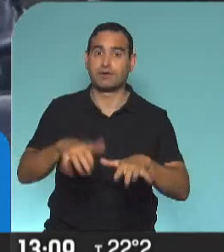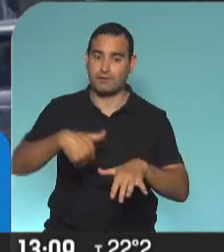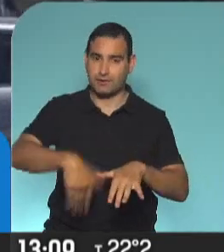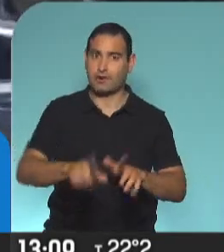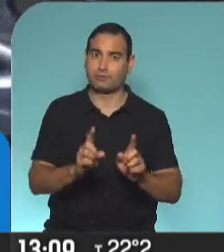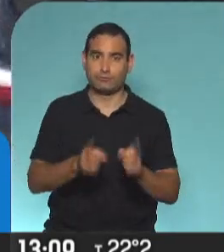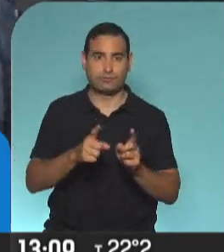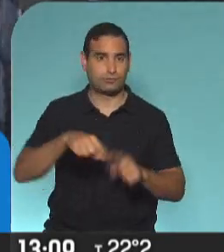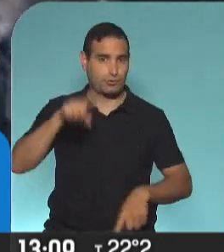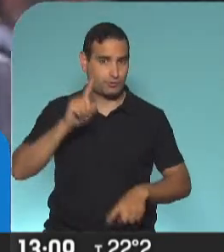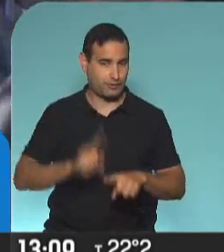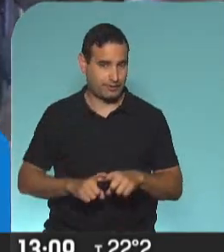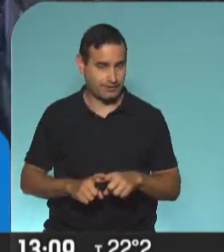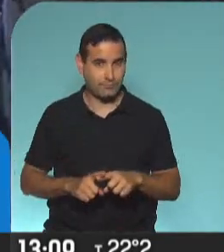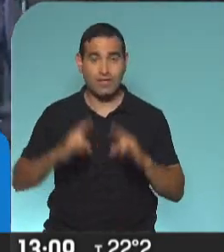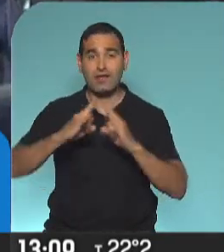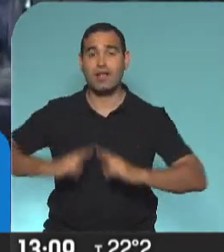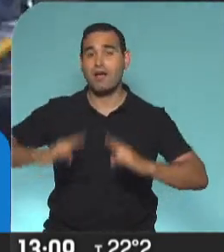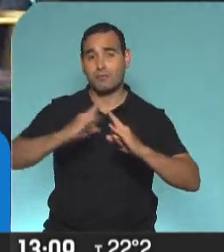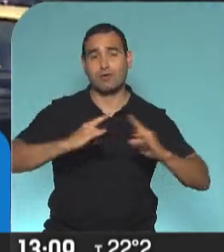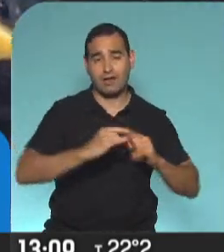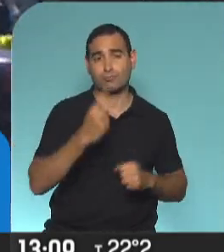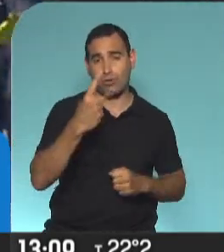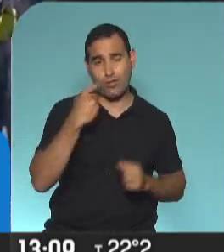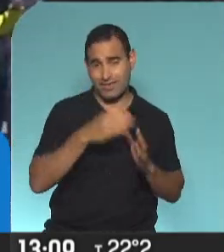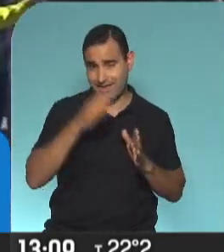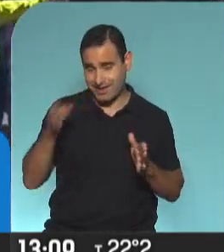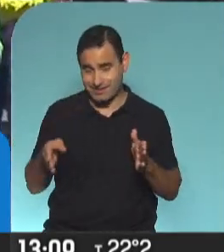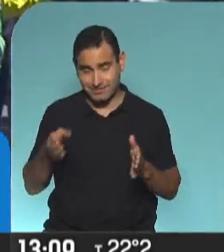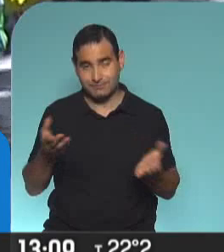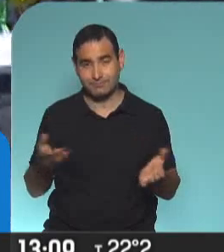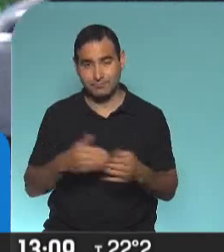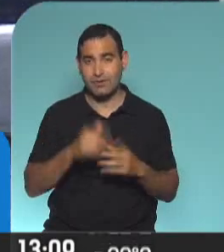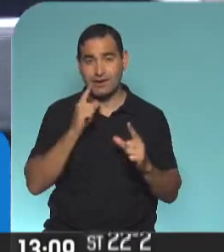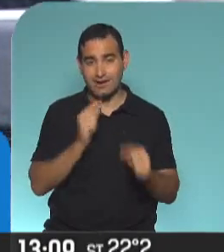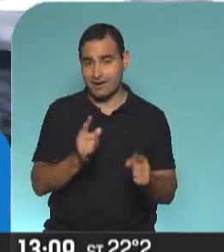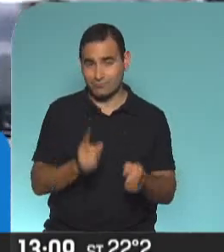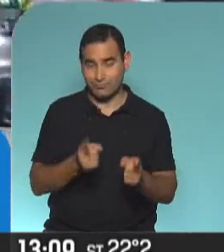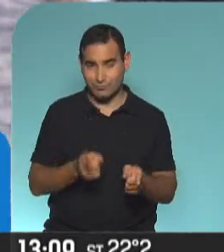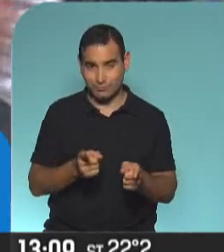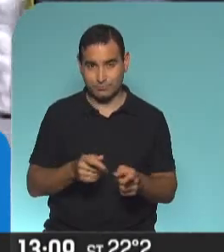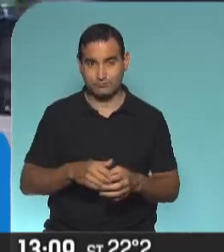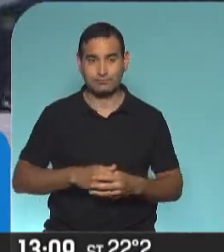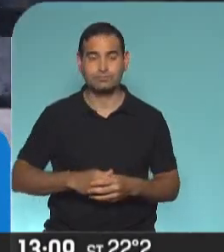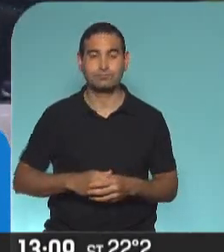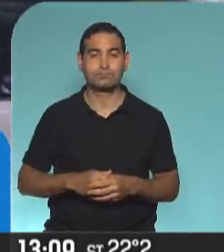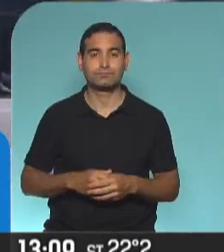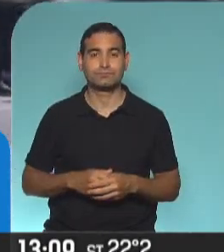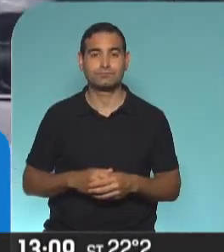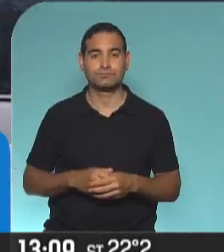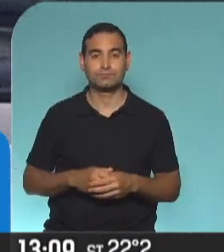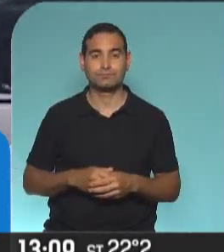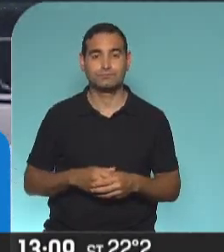durante toda esta jornada. El acampe será, claro, por 48 horas, lo que dure el reclamo y lo que dure esta protesta de